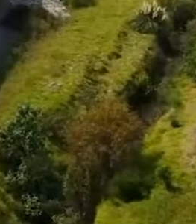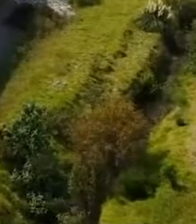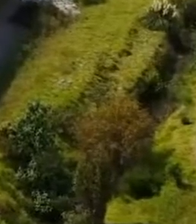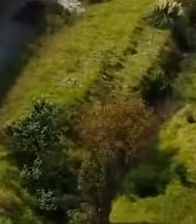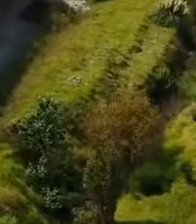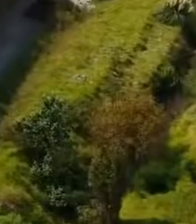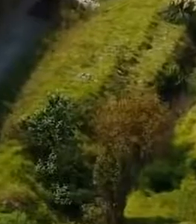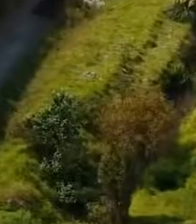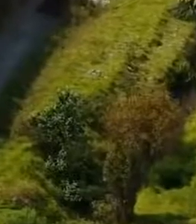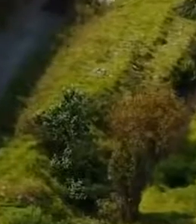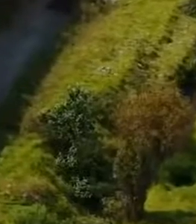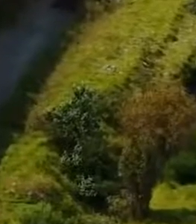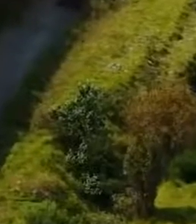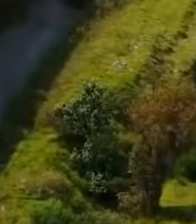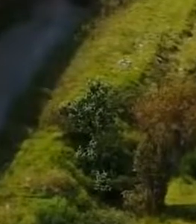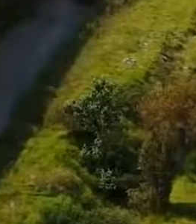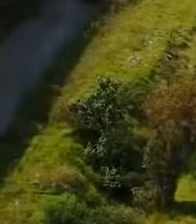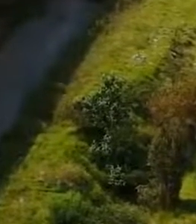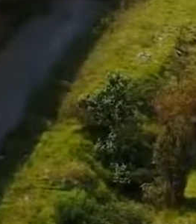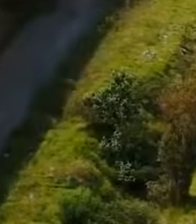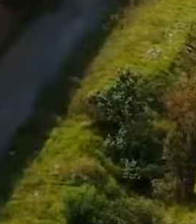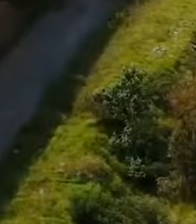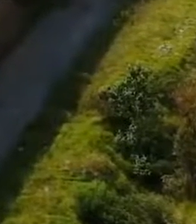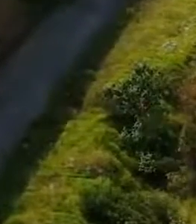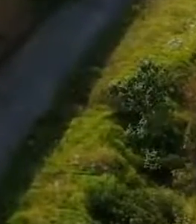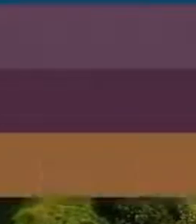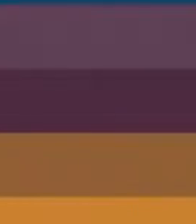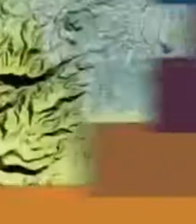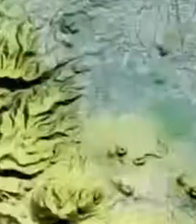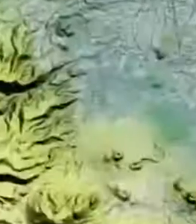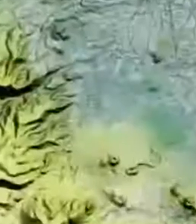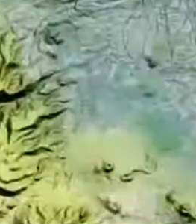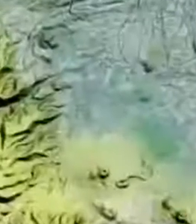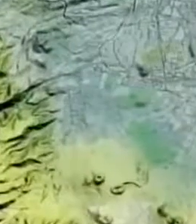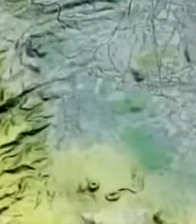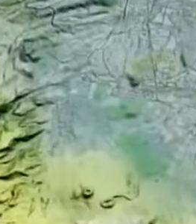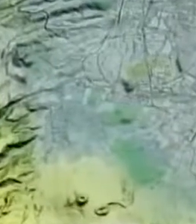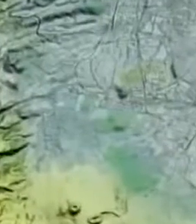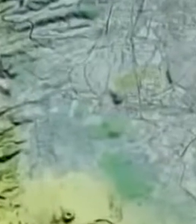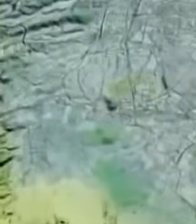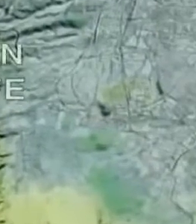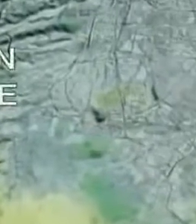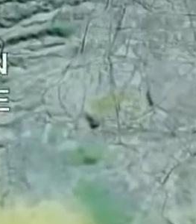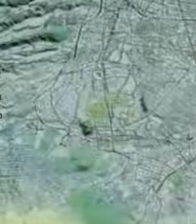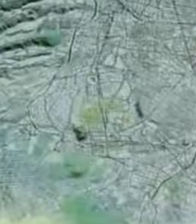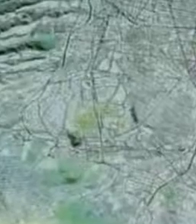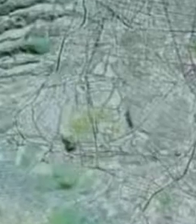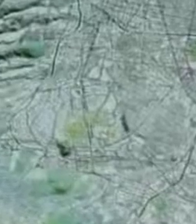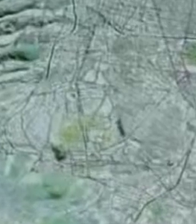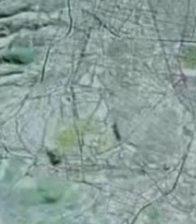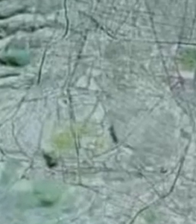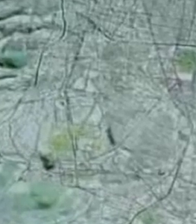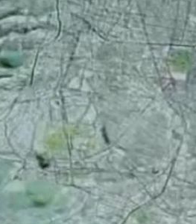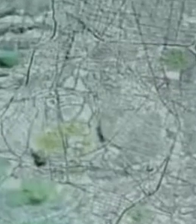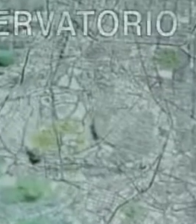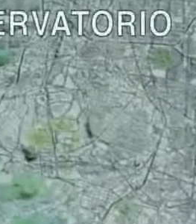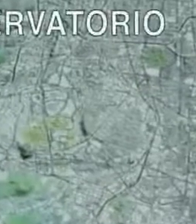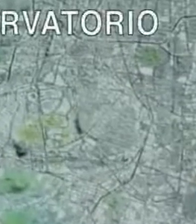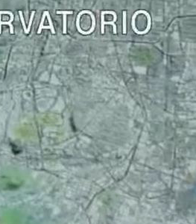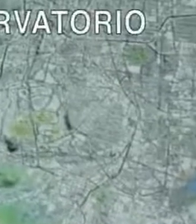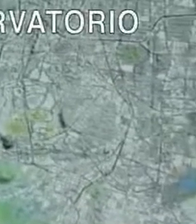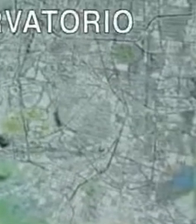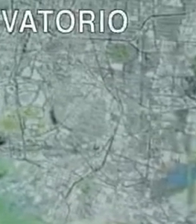Construcción del Tren Interurbano México-Toluca. Reporte semanal. Tramo 3, 17 kilómetros. Avance de obra